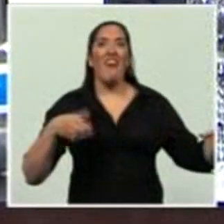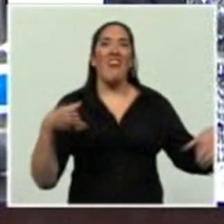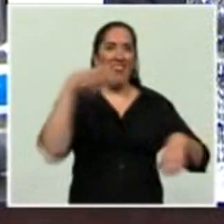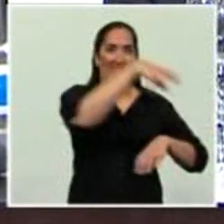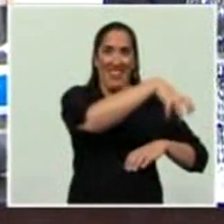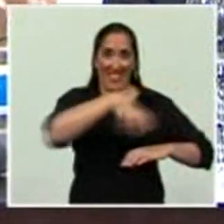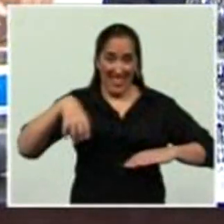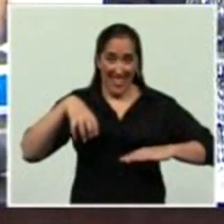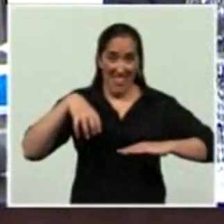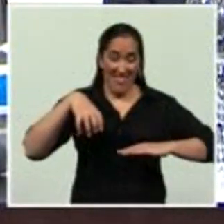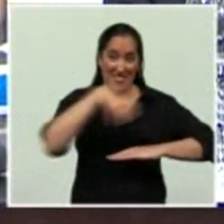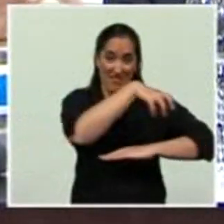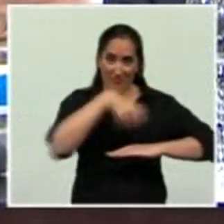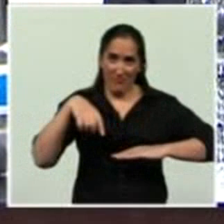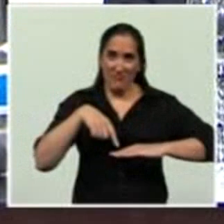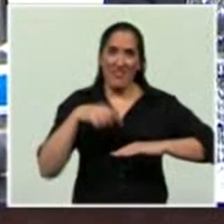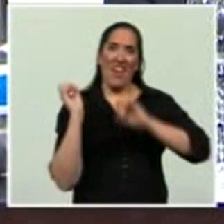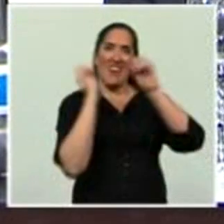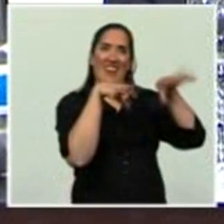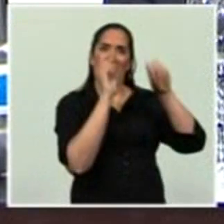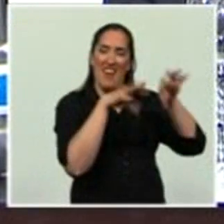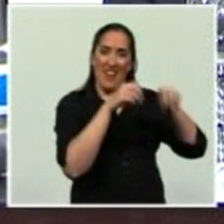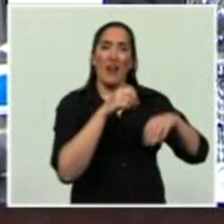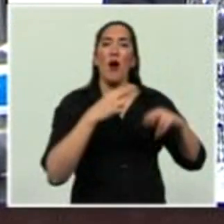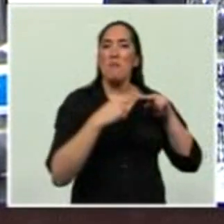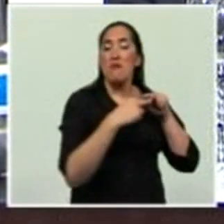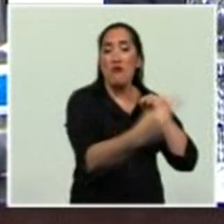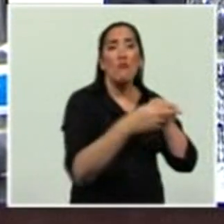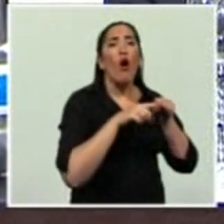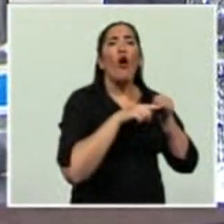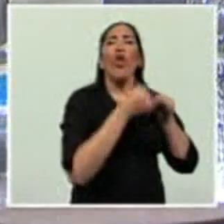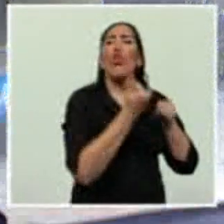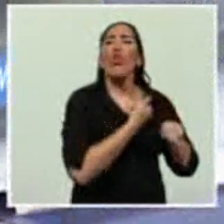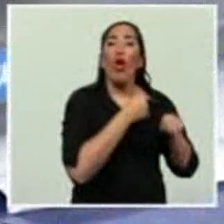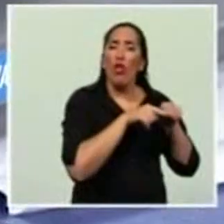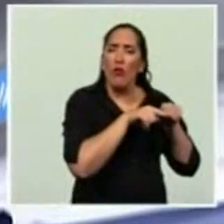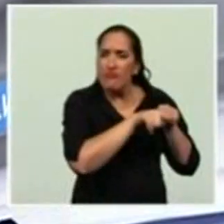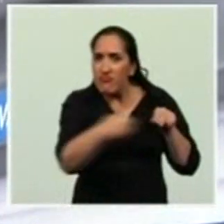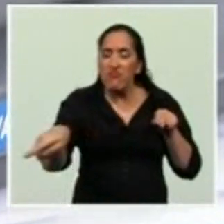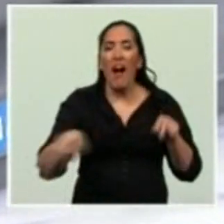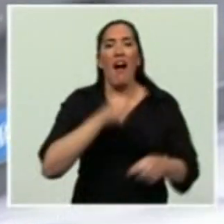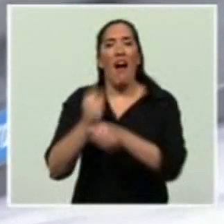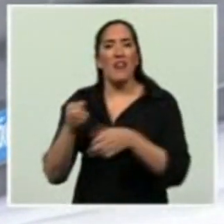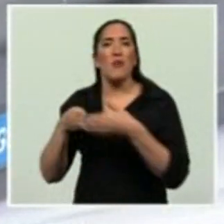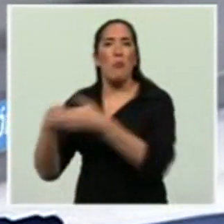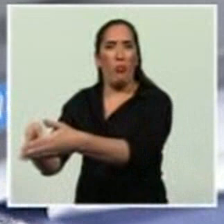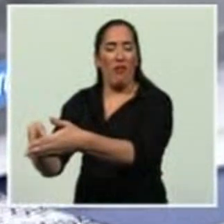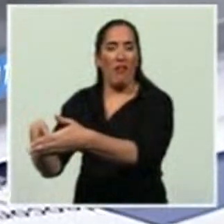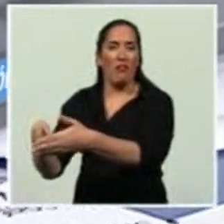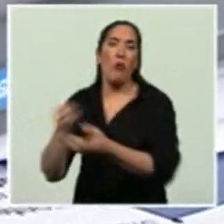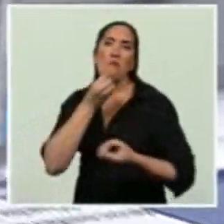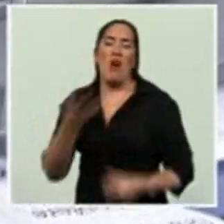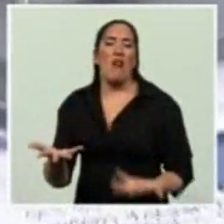granos en en forma eh por la vía del ferrocarril hasta los puertos lo cual le da muchísima más competitividad es